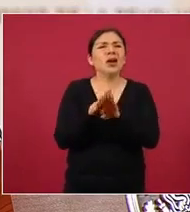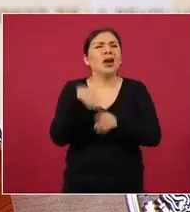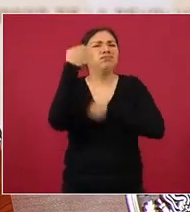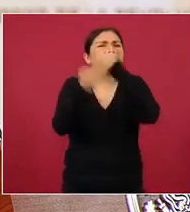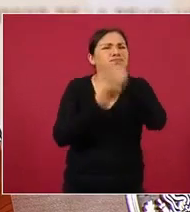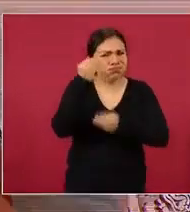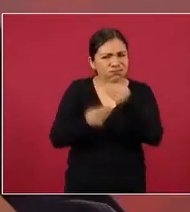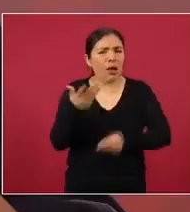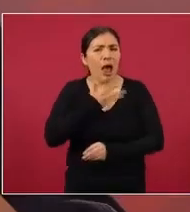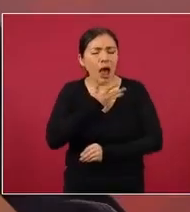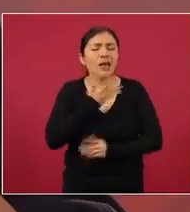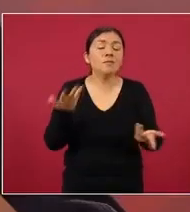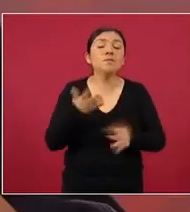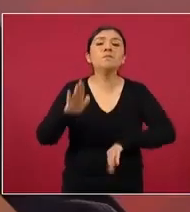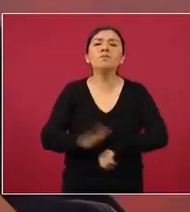porque